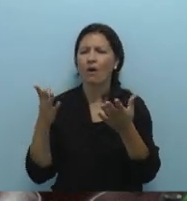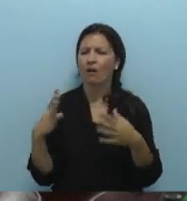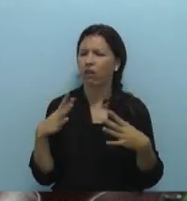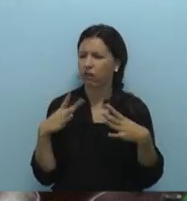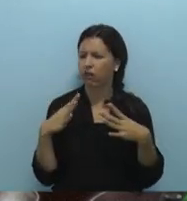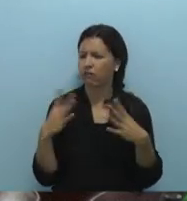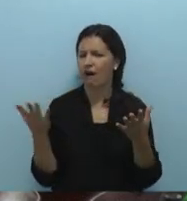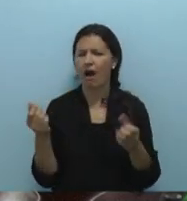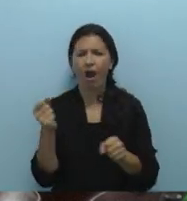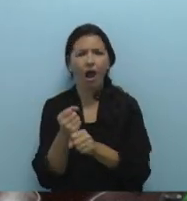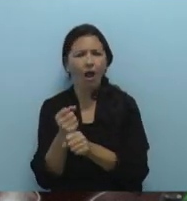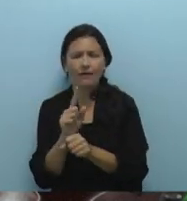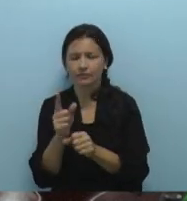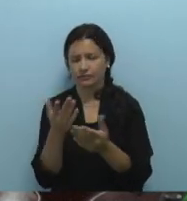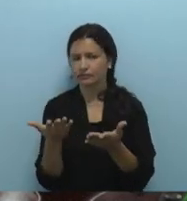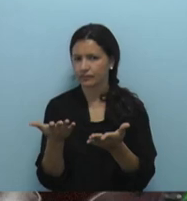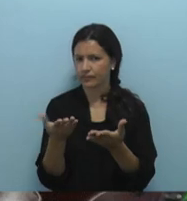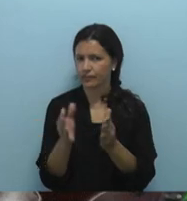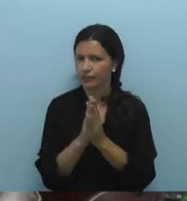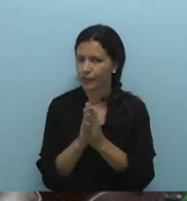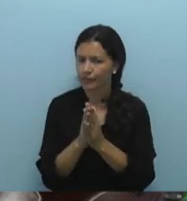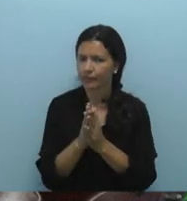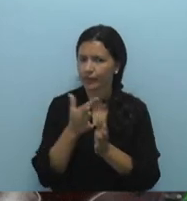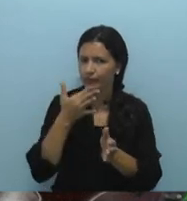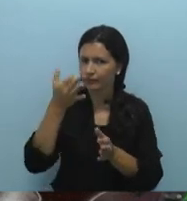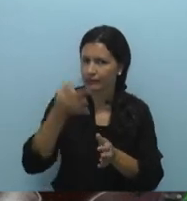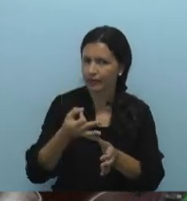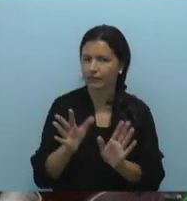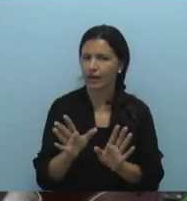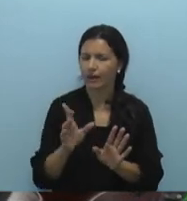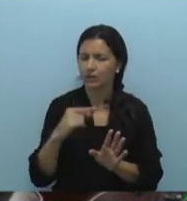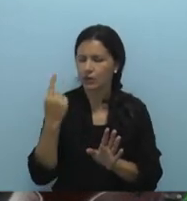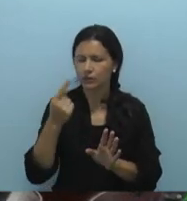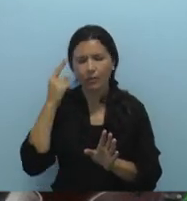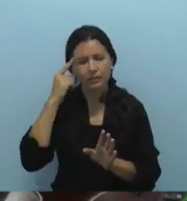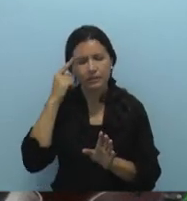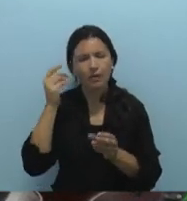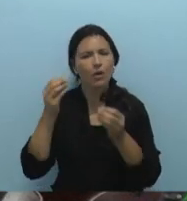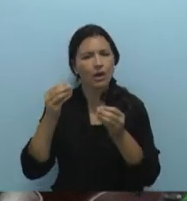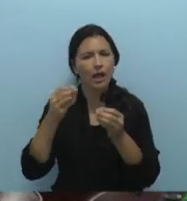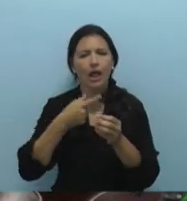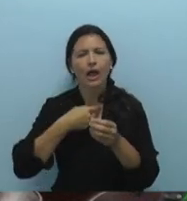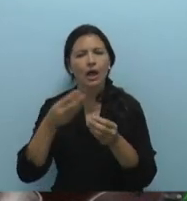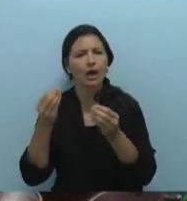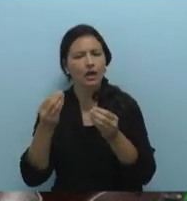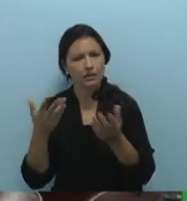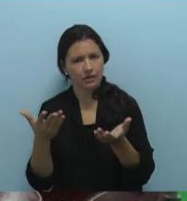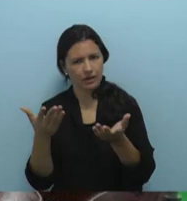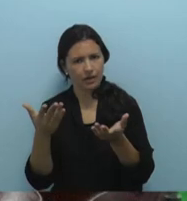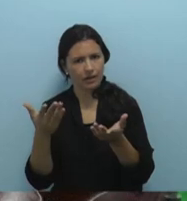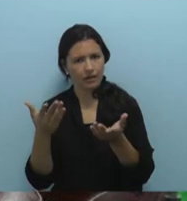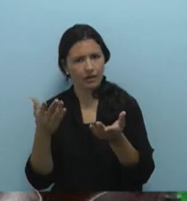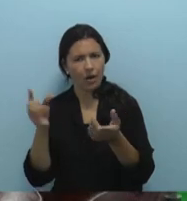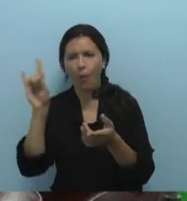que hay que ser es suficientemente honesto como para discutir qué es lo que queremos, qué es lo que pretendemos, en este caso de la